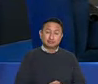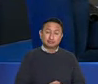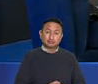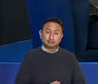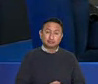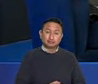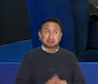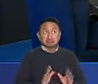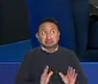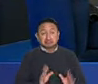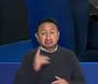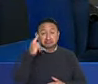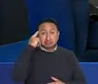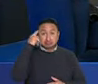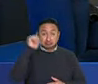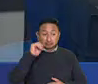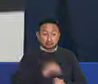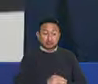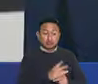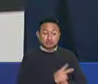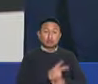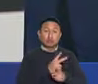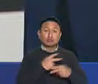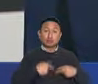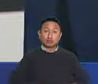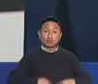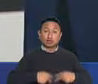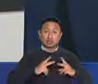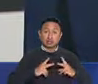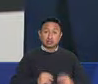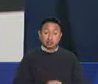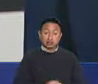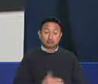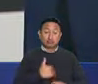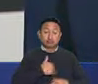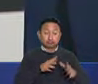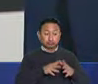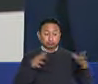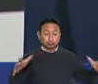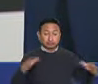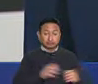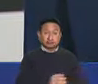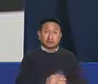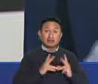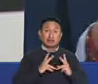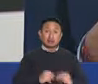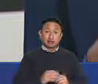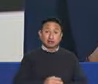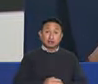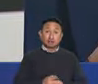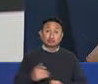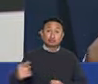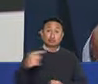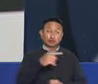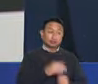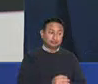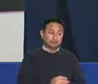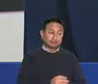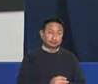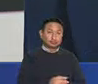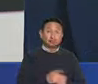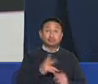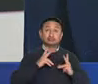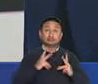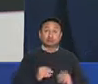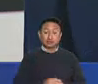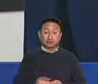Mira, yo creo que cuidar de la vida y de la salud. Nosotros ampliamos muchísimo la cobertura de salud. Mientras tú tenías ausencia de